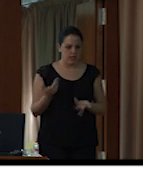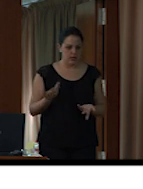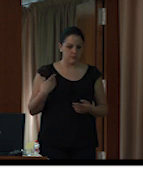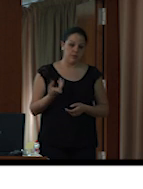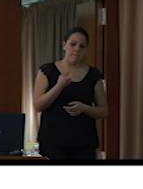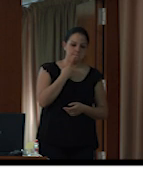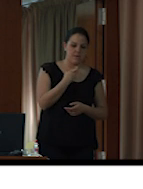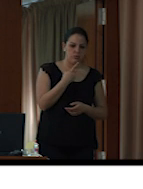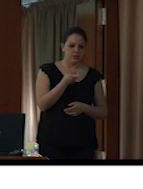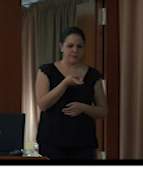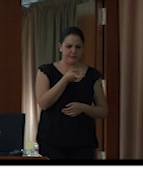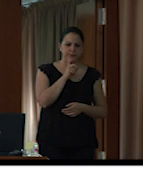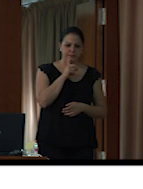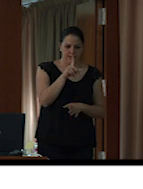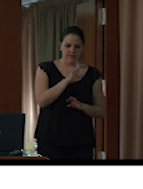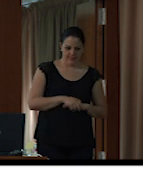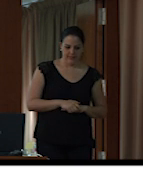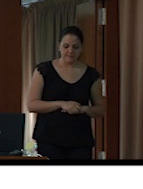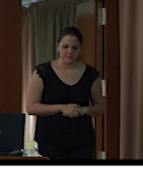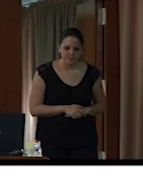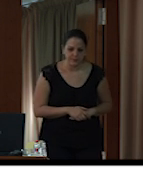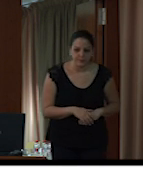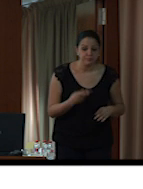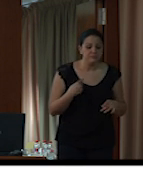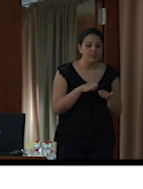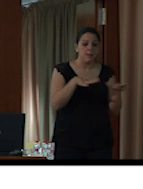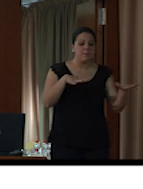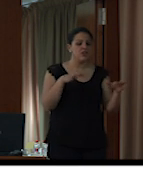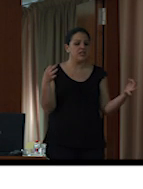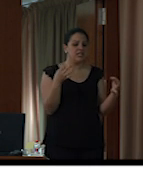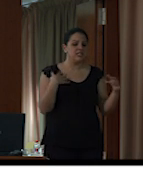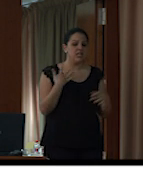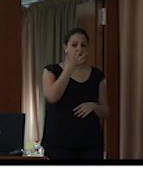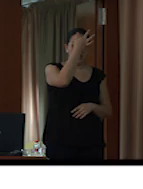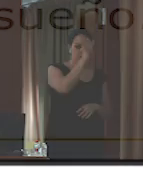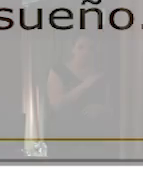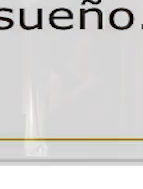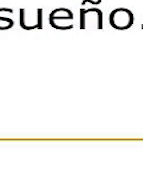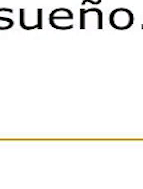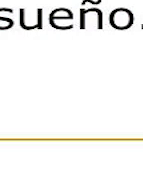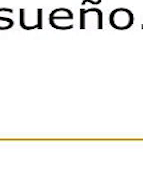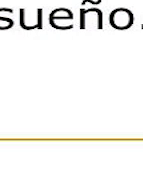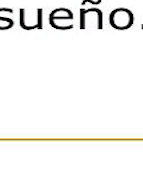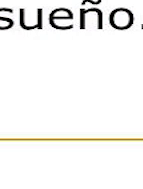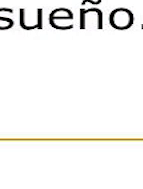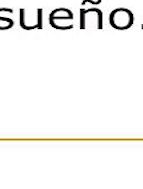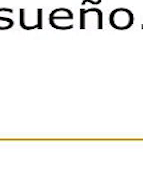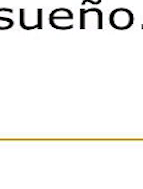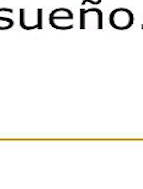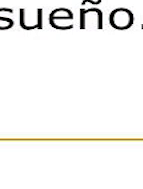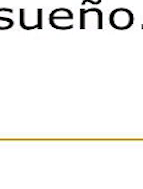compleja. A ver, la mayoría de pacientes son diagnosticados y tratados en atención primaria. O sea, el médico